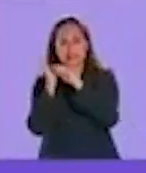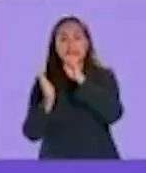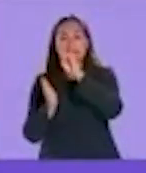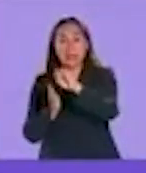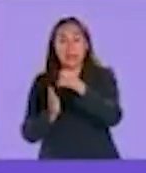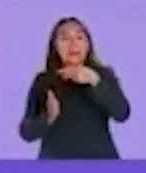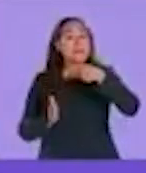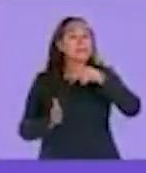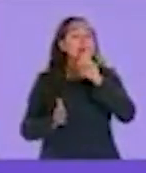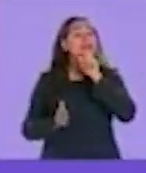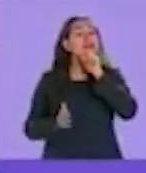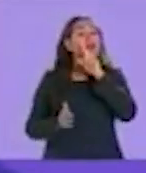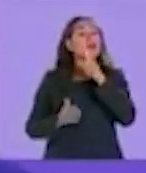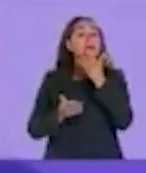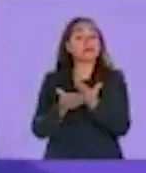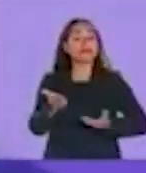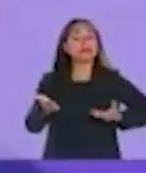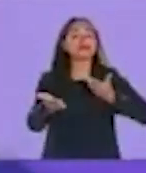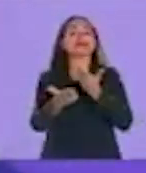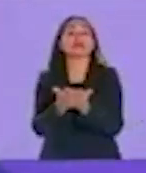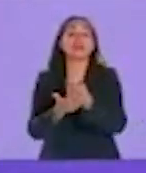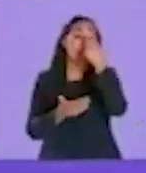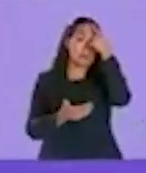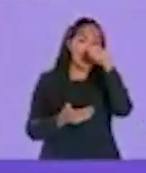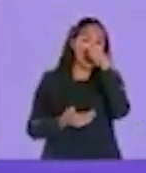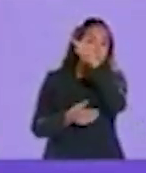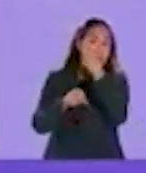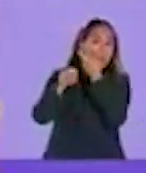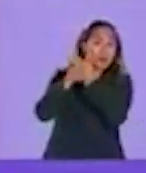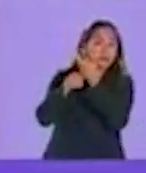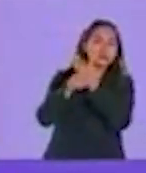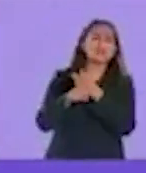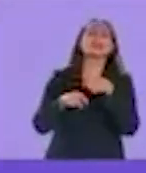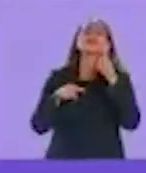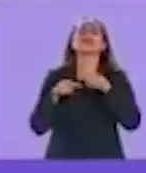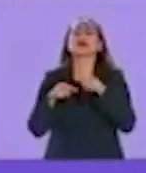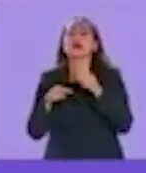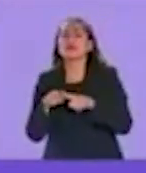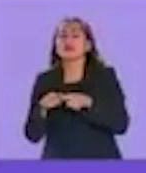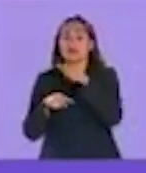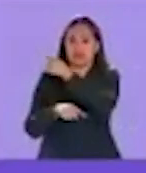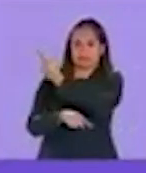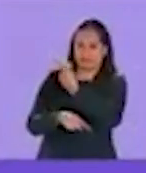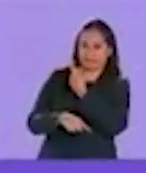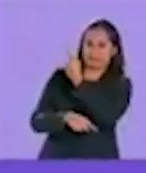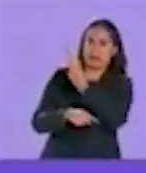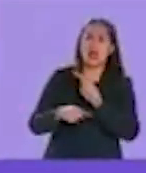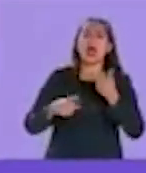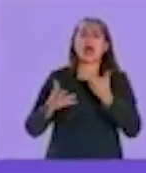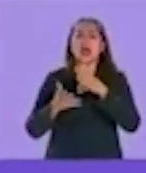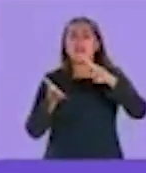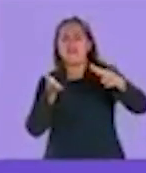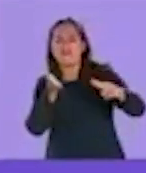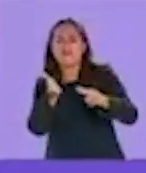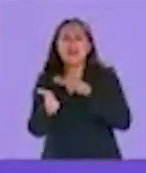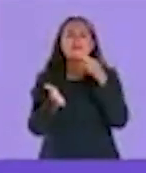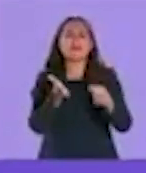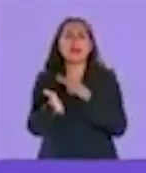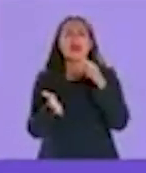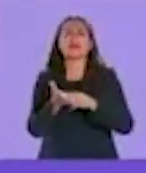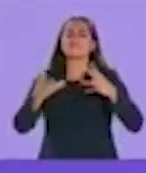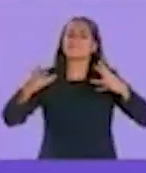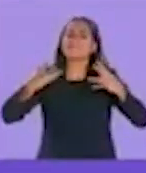al gobierno de eeuu para que podamos firmar algo parecido a una